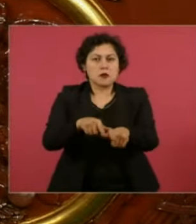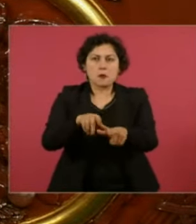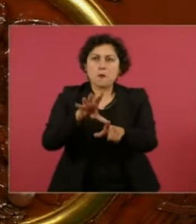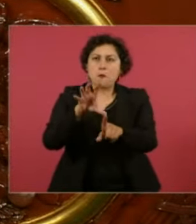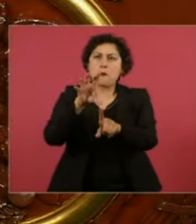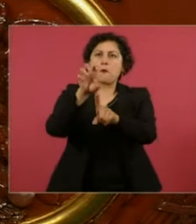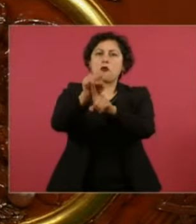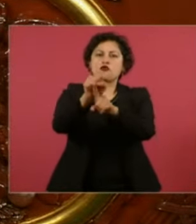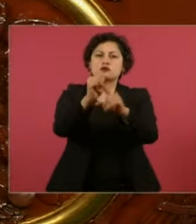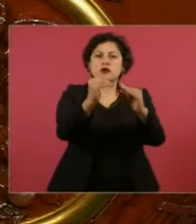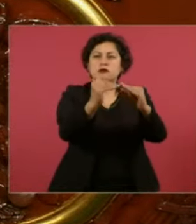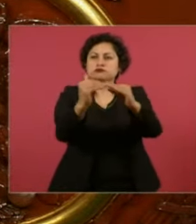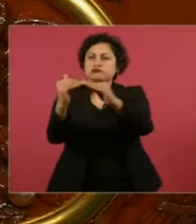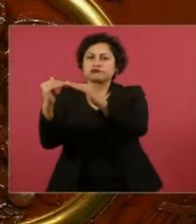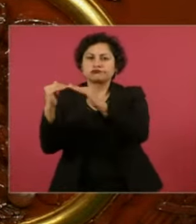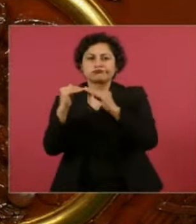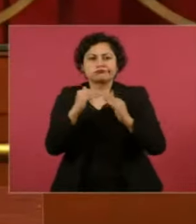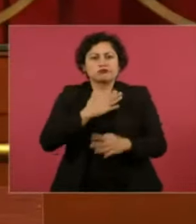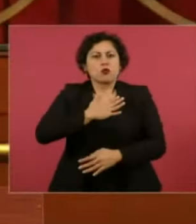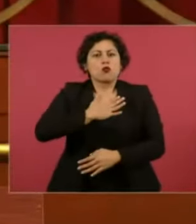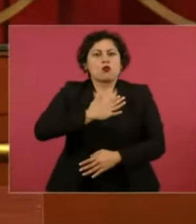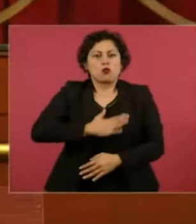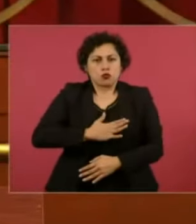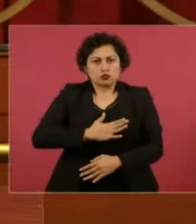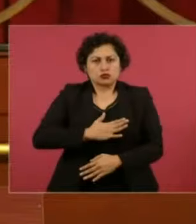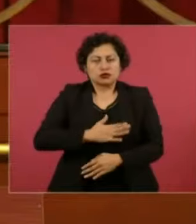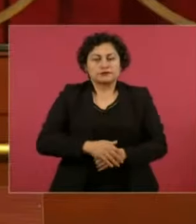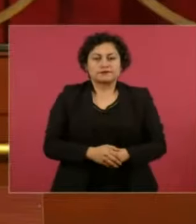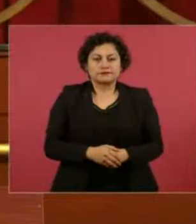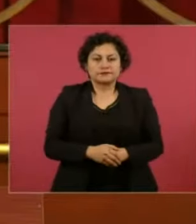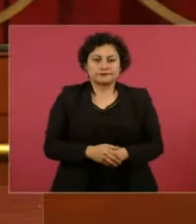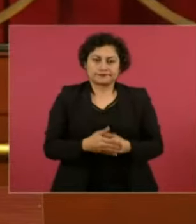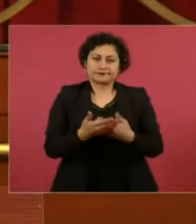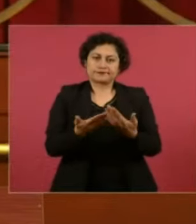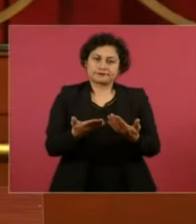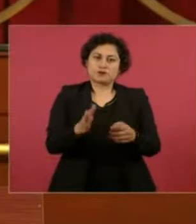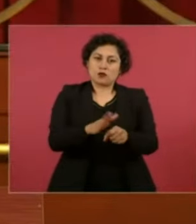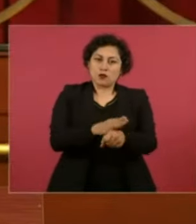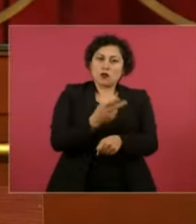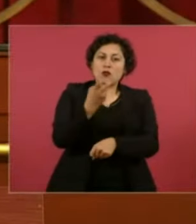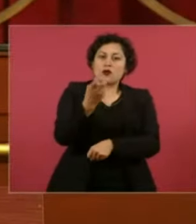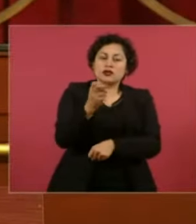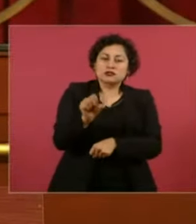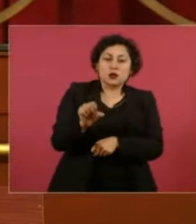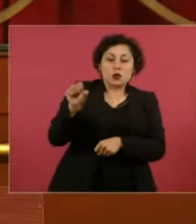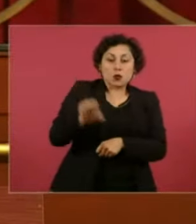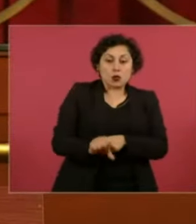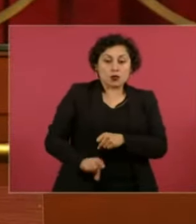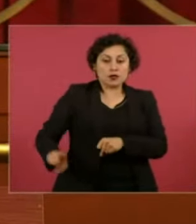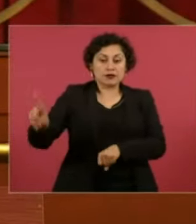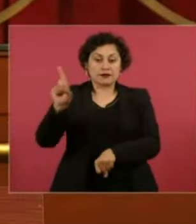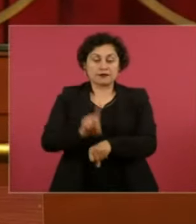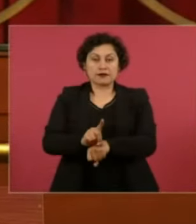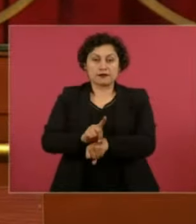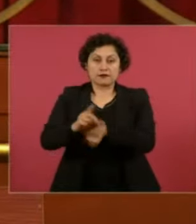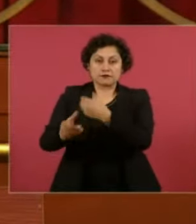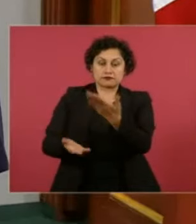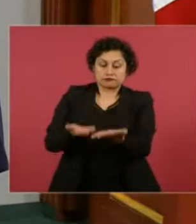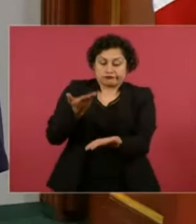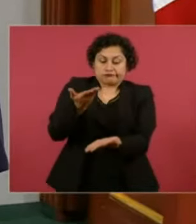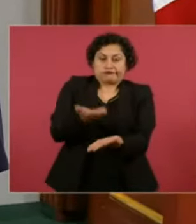Con ese contexto es que presentamos el día de hoy, este día histórico,